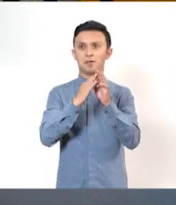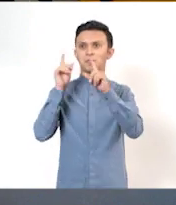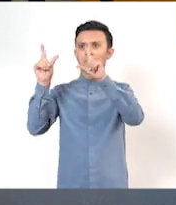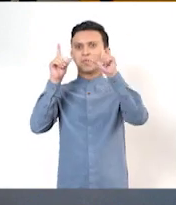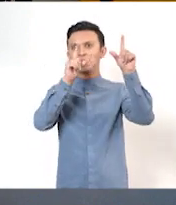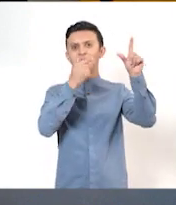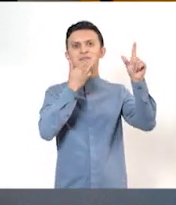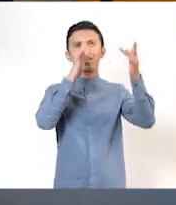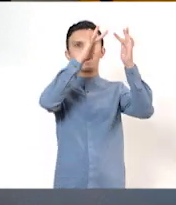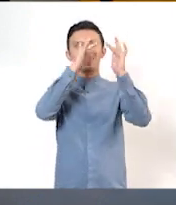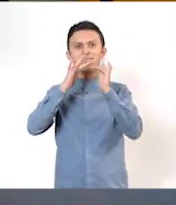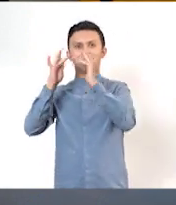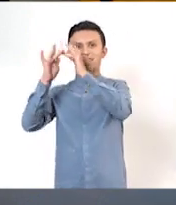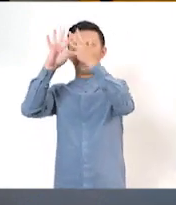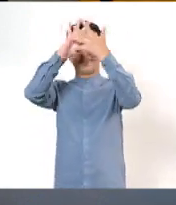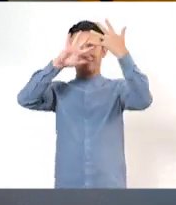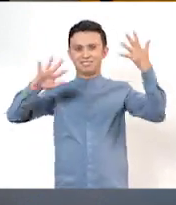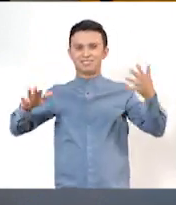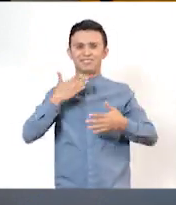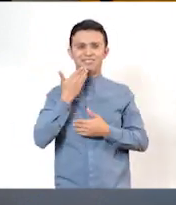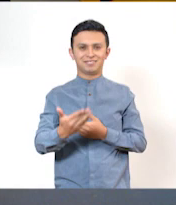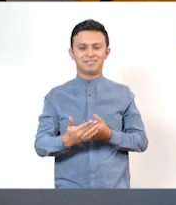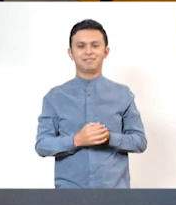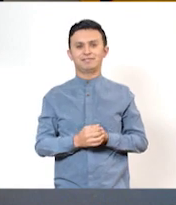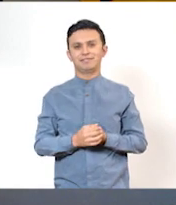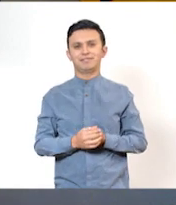Está quedando muy bien nuestra telaraña. Muy bien.